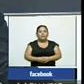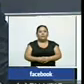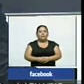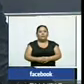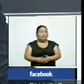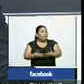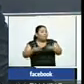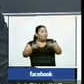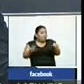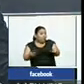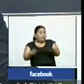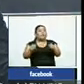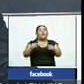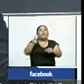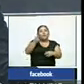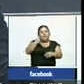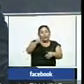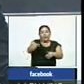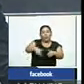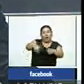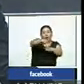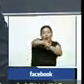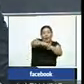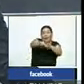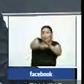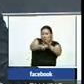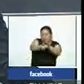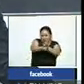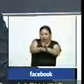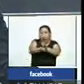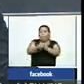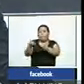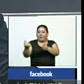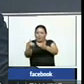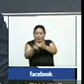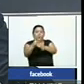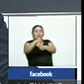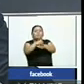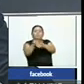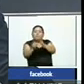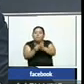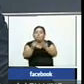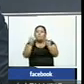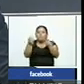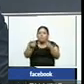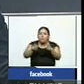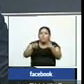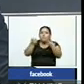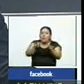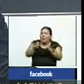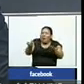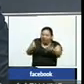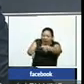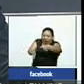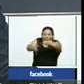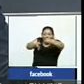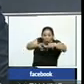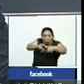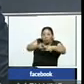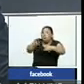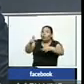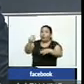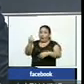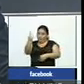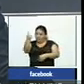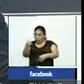Y mientras tanto, en la Asamblea Legislativa, los diputados esperan conocer la solicitud de 91 millones de dólares que hará el